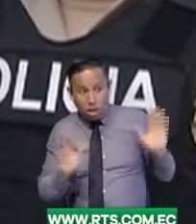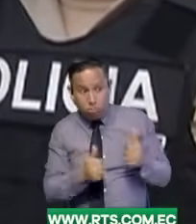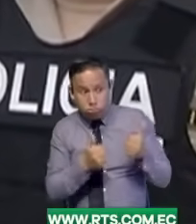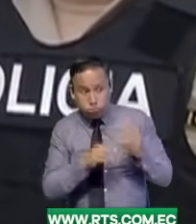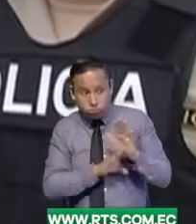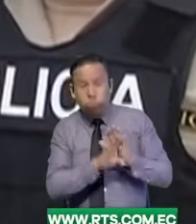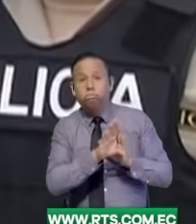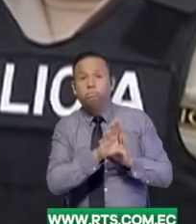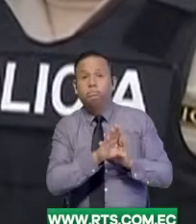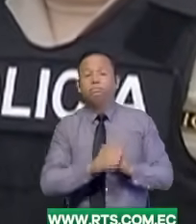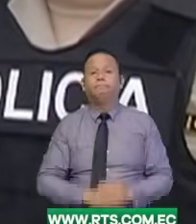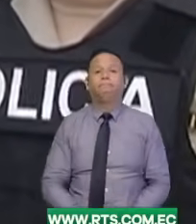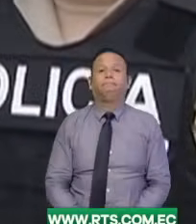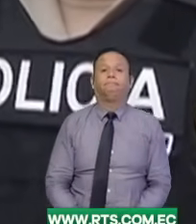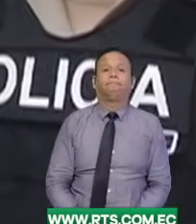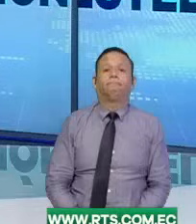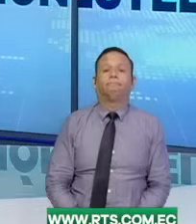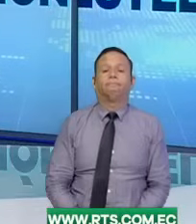Jorge Salazar.